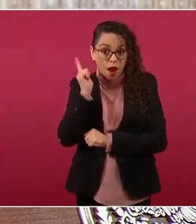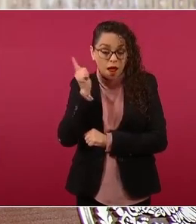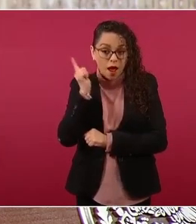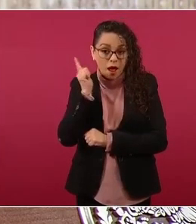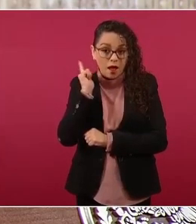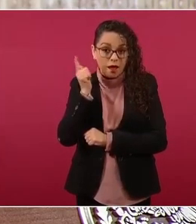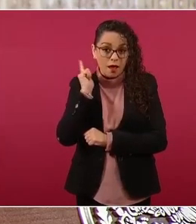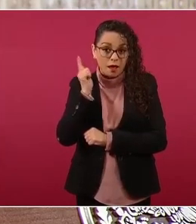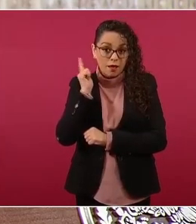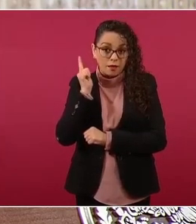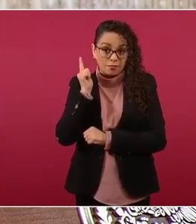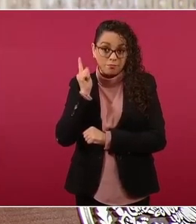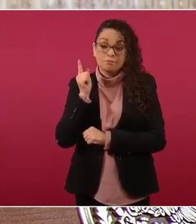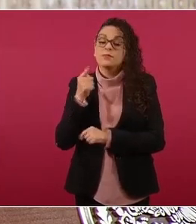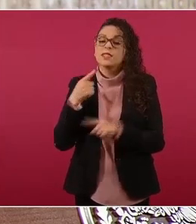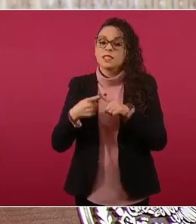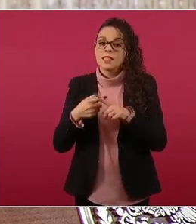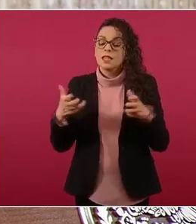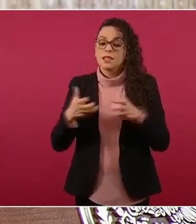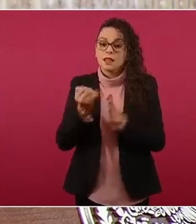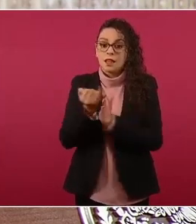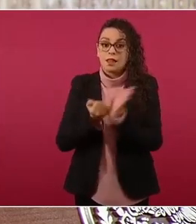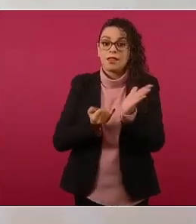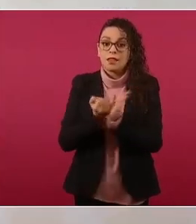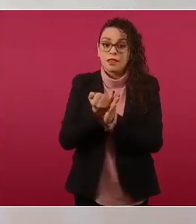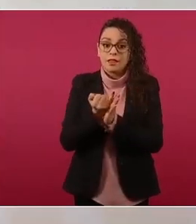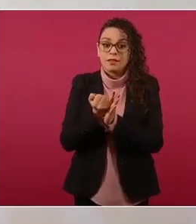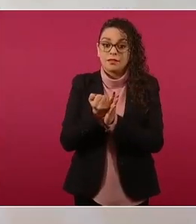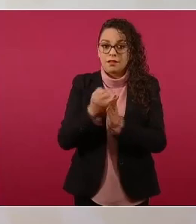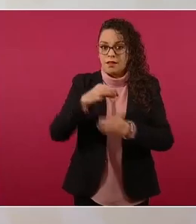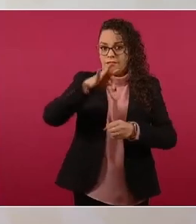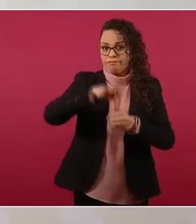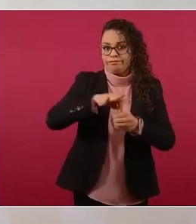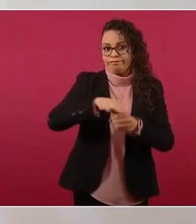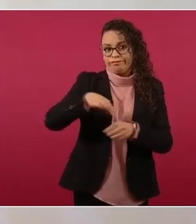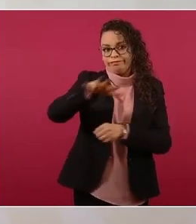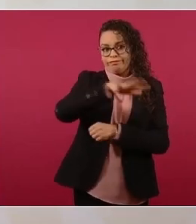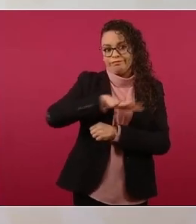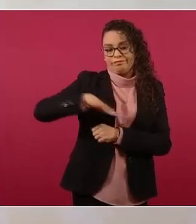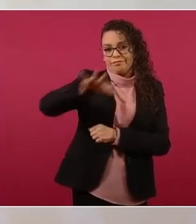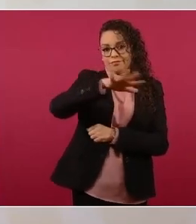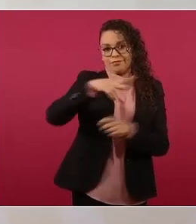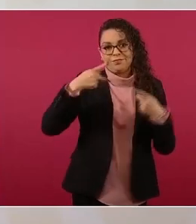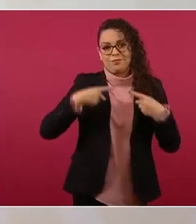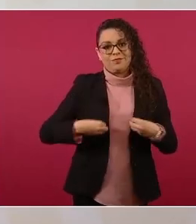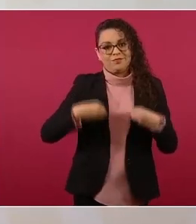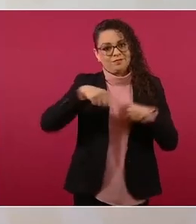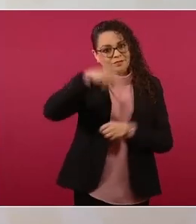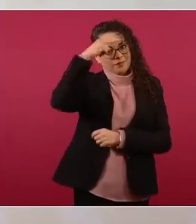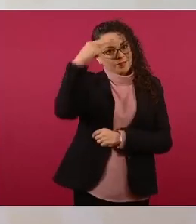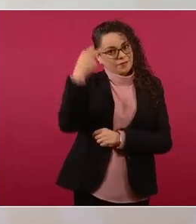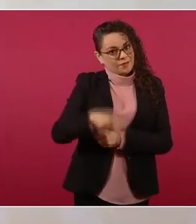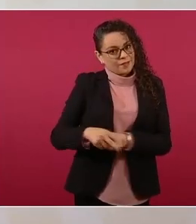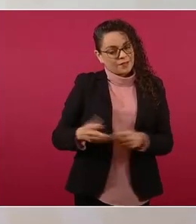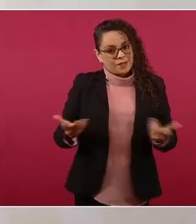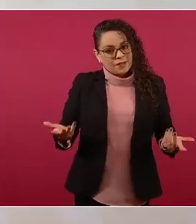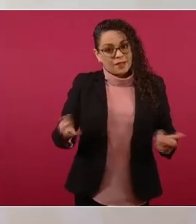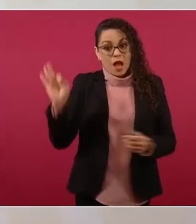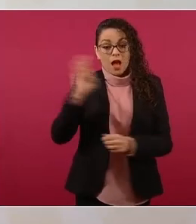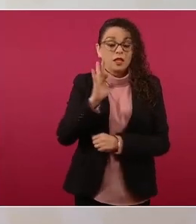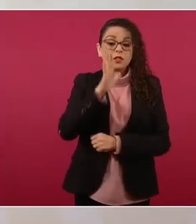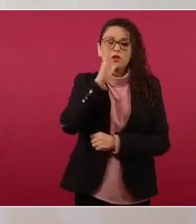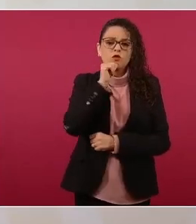Sea el pueblo el que decida. Y si no se pueden hacer elecciones abiertas,